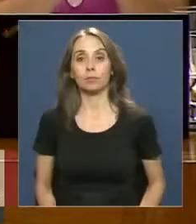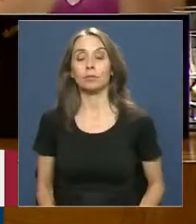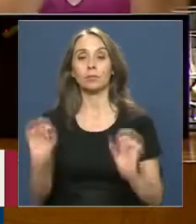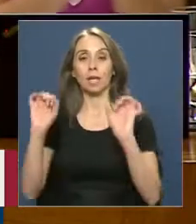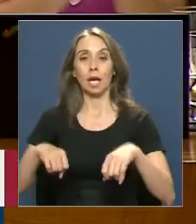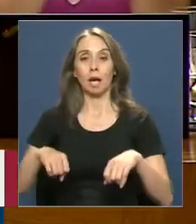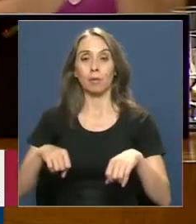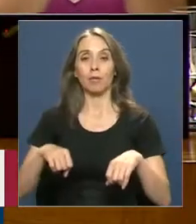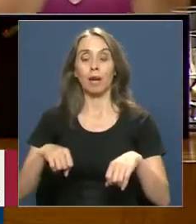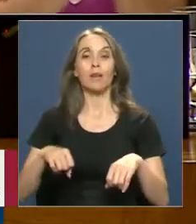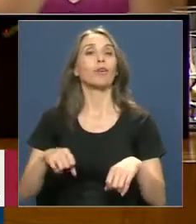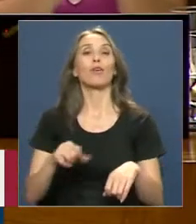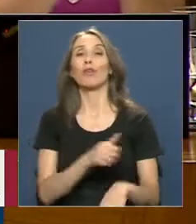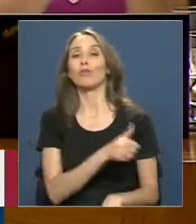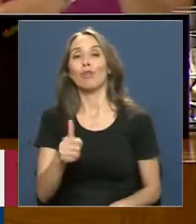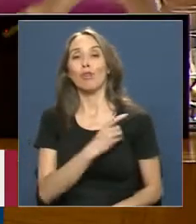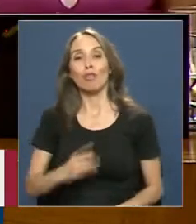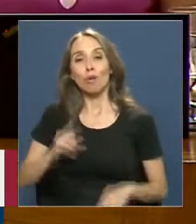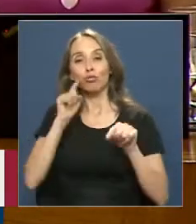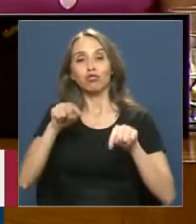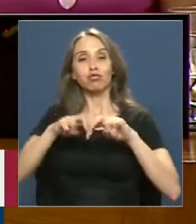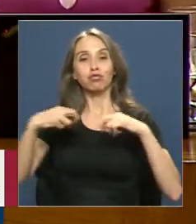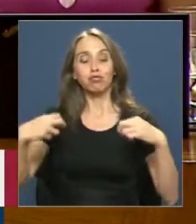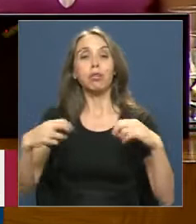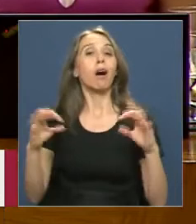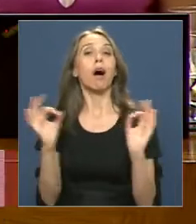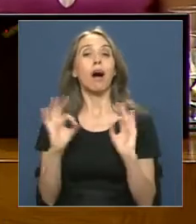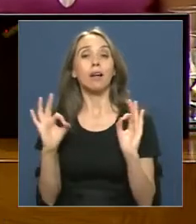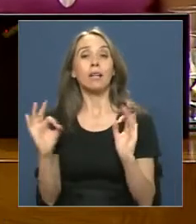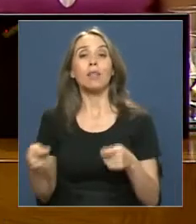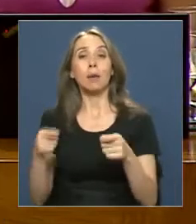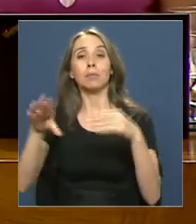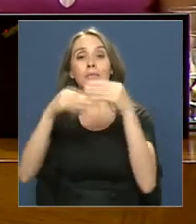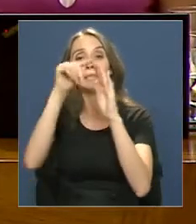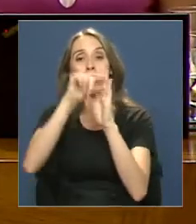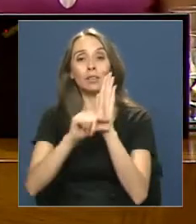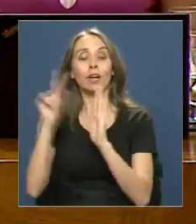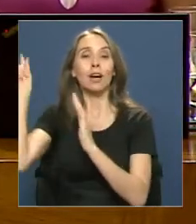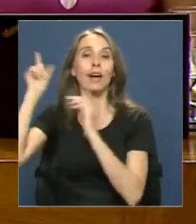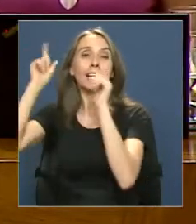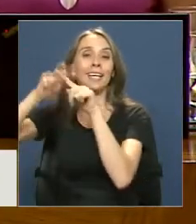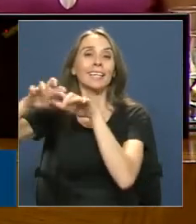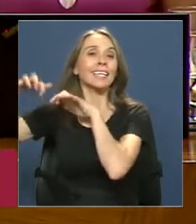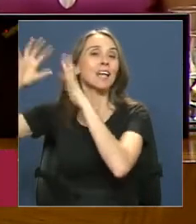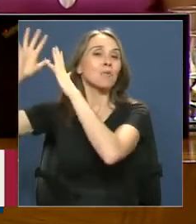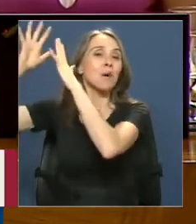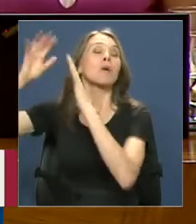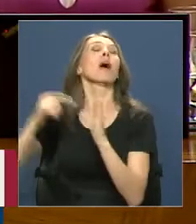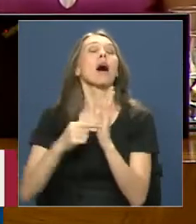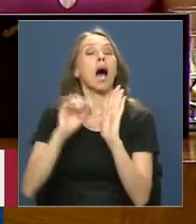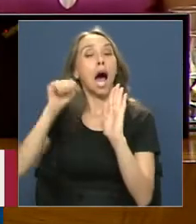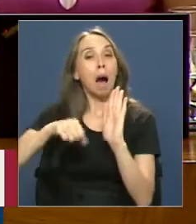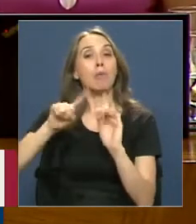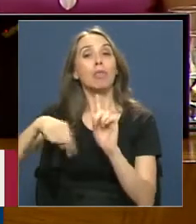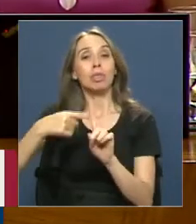Aprobado por unanimidad y por no haber sido objeto de indicaciones, el proyecto queda además